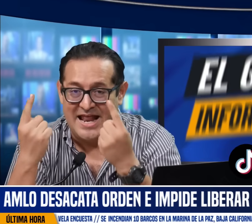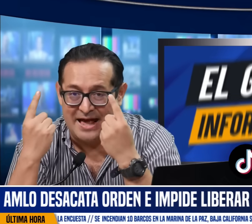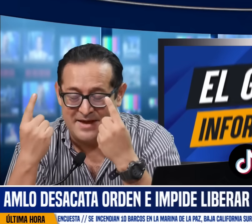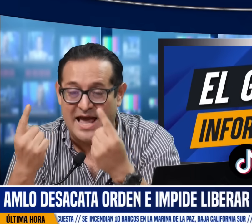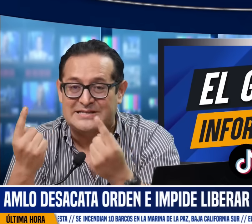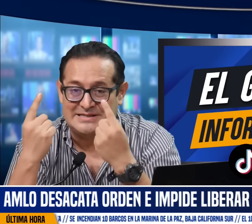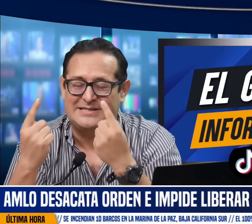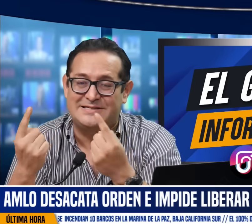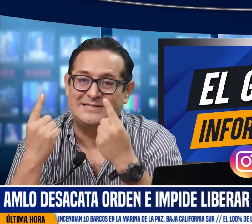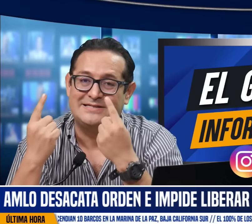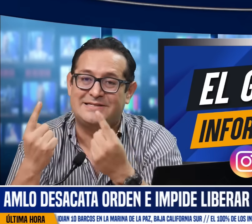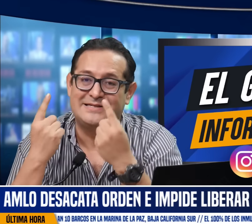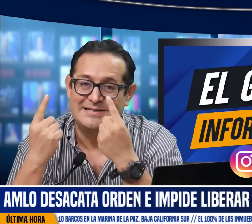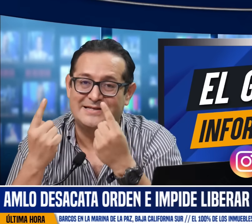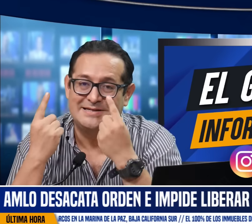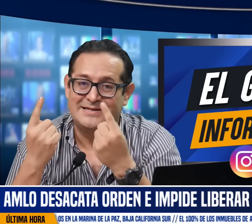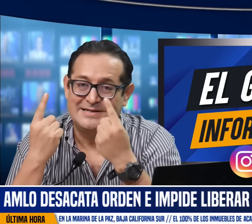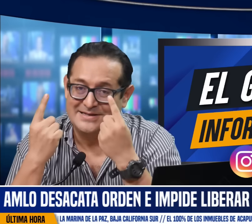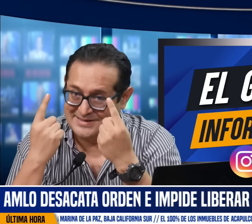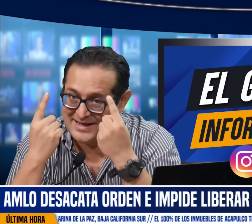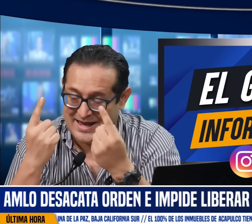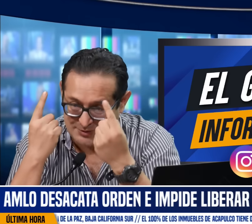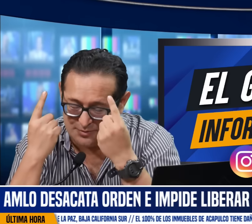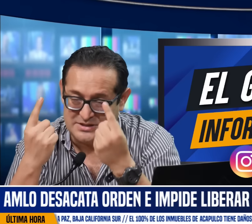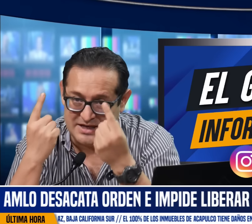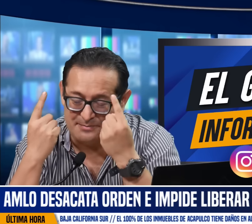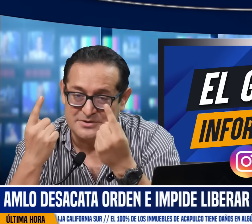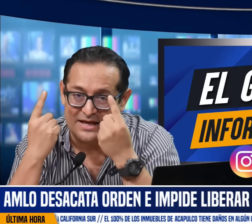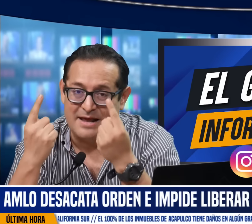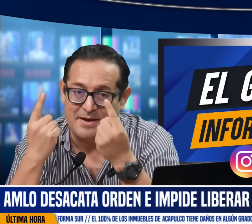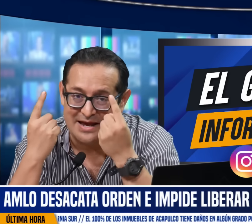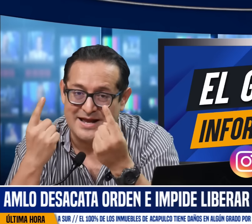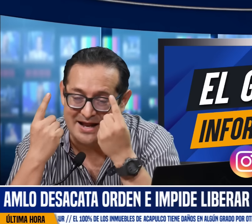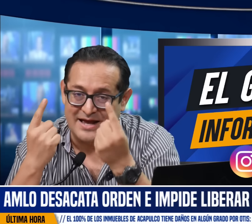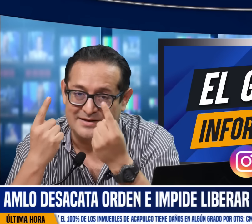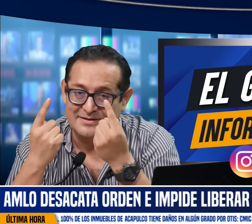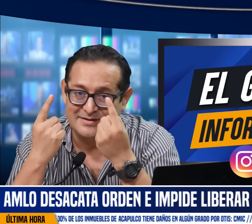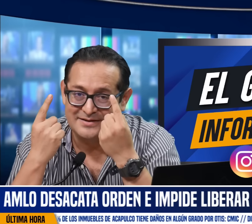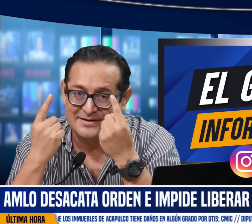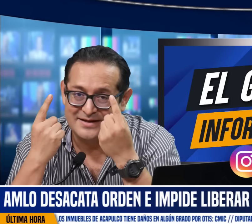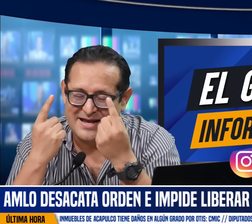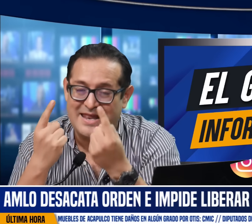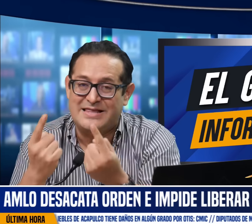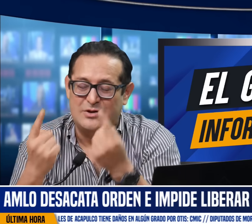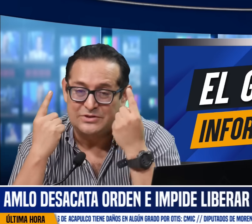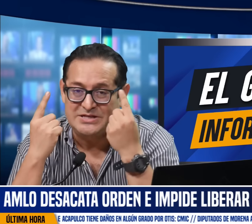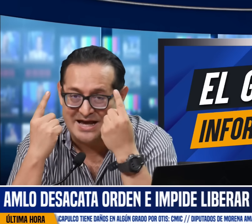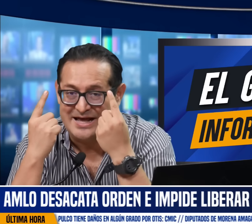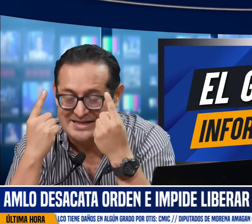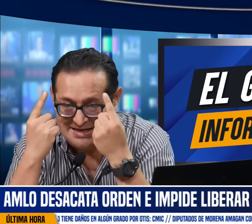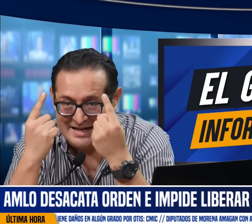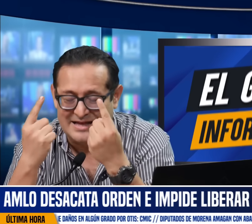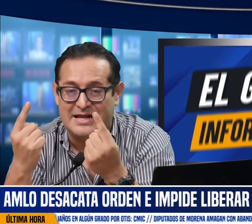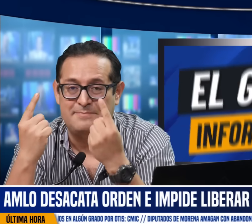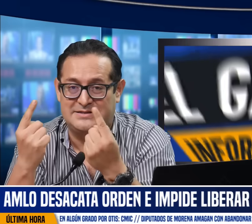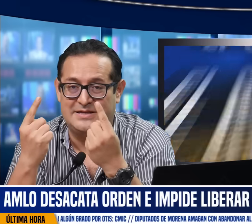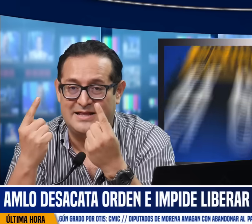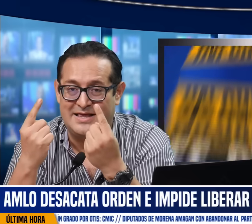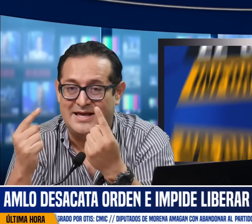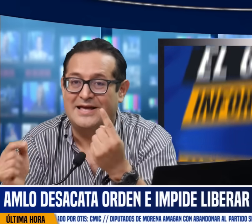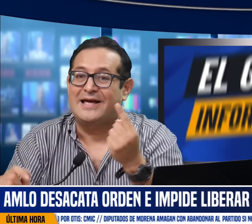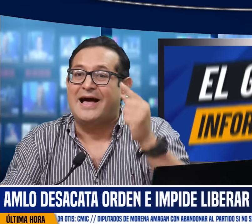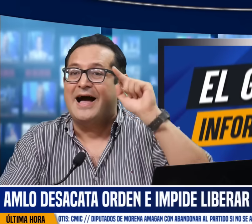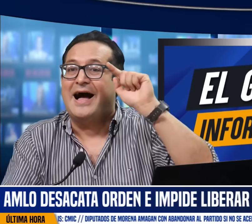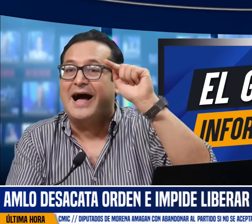primera vez que escuchamos en la mañanera la denuncia directa el